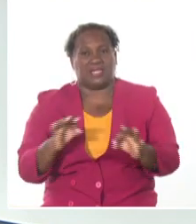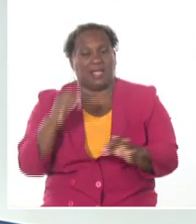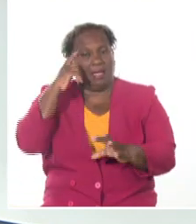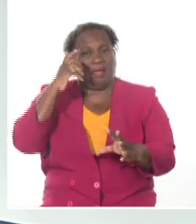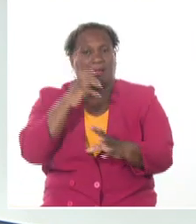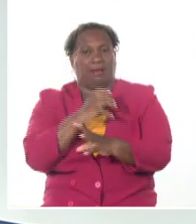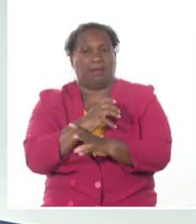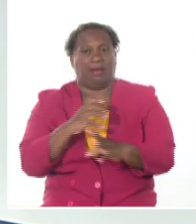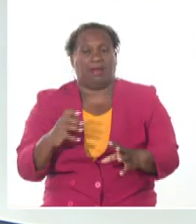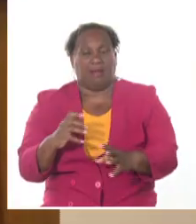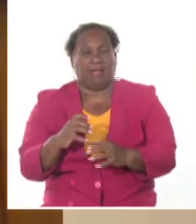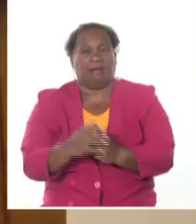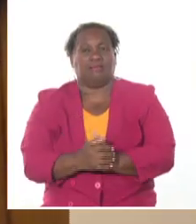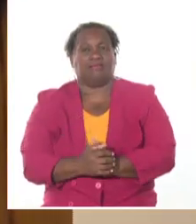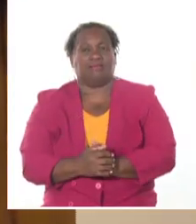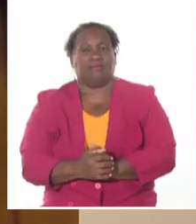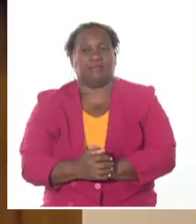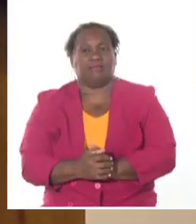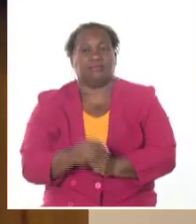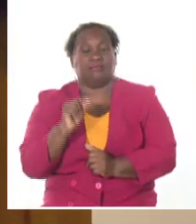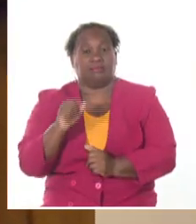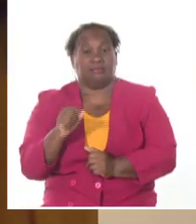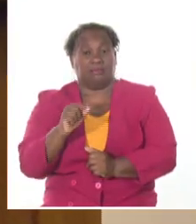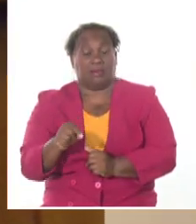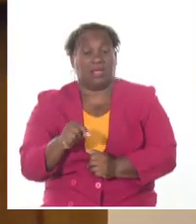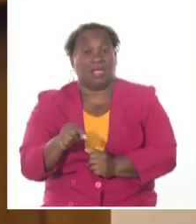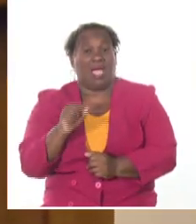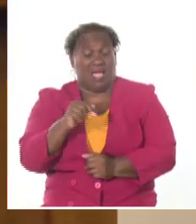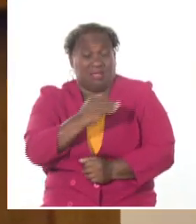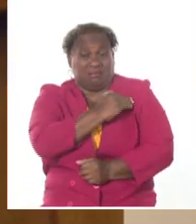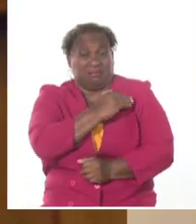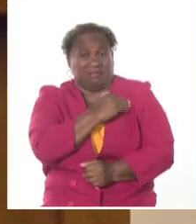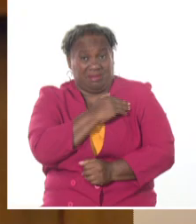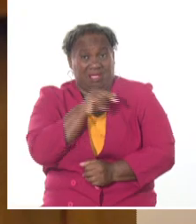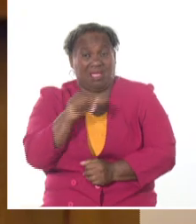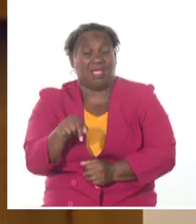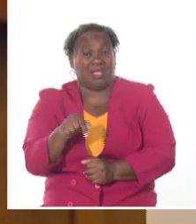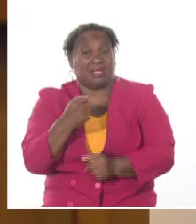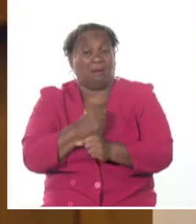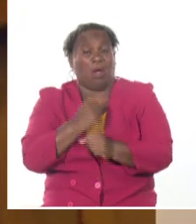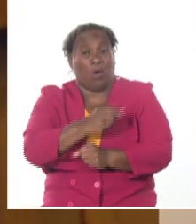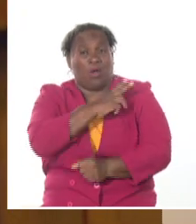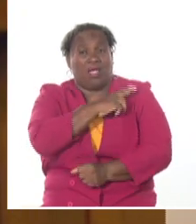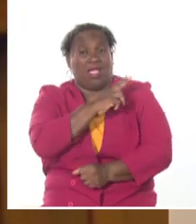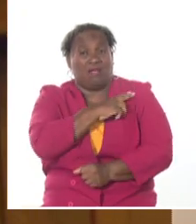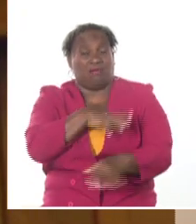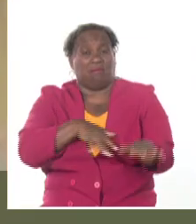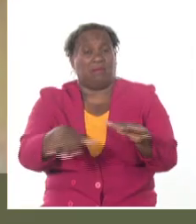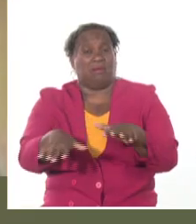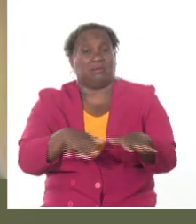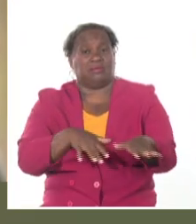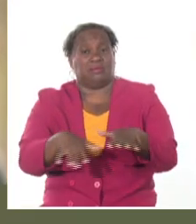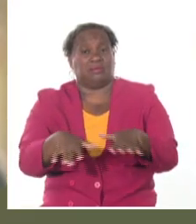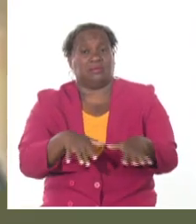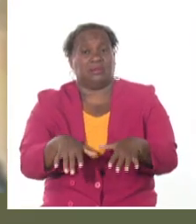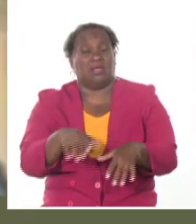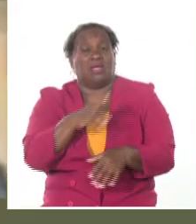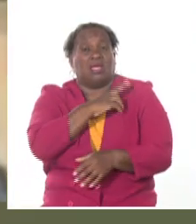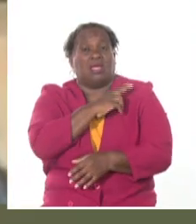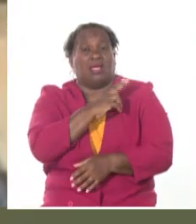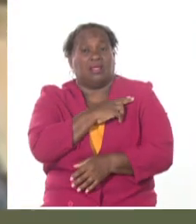Estado Mayor general en la institución se desempeñó como jefe de la sección de preparación combativa y operaciones de la dirección de